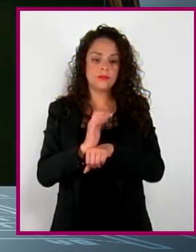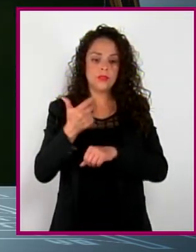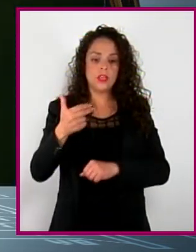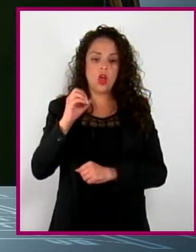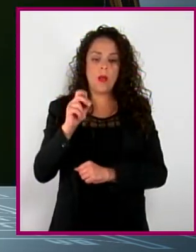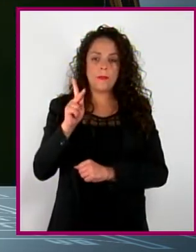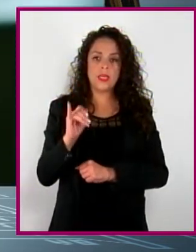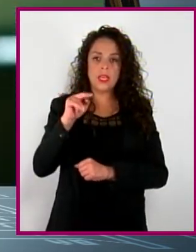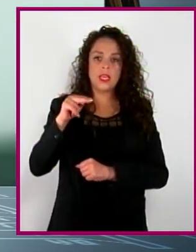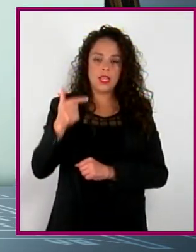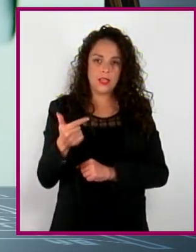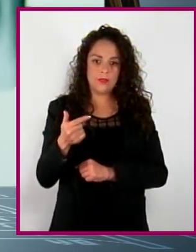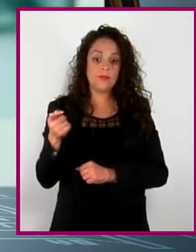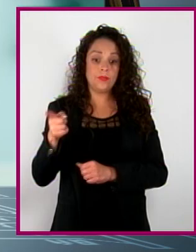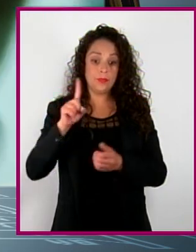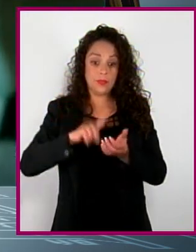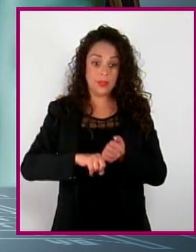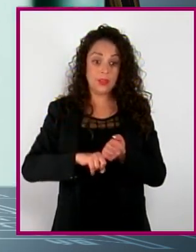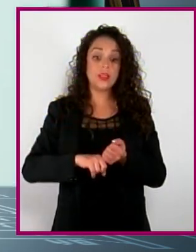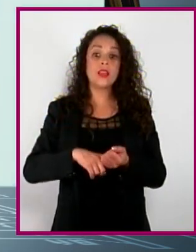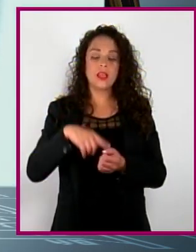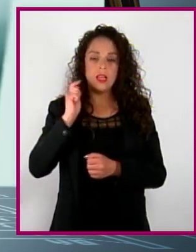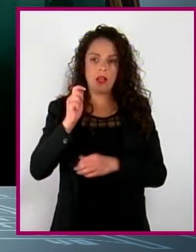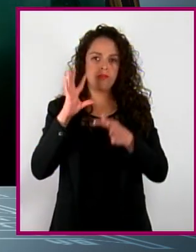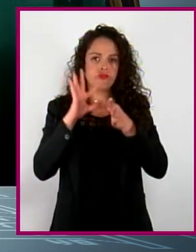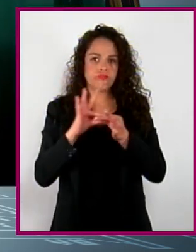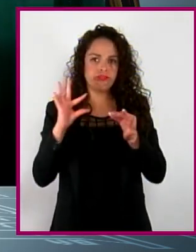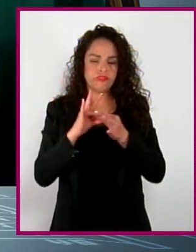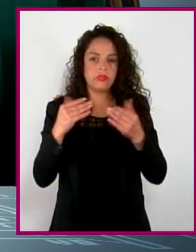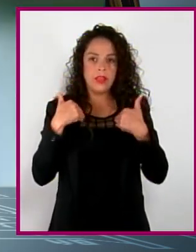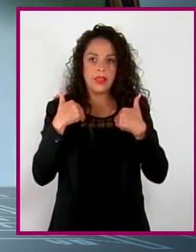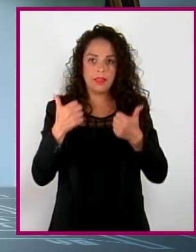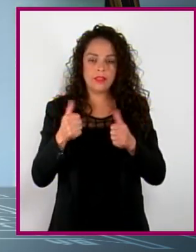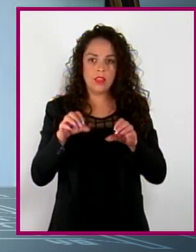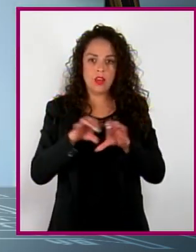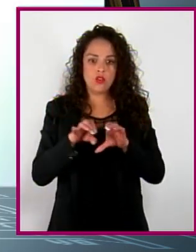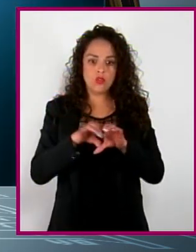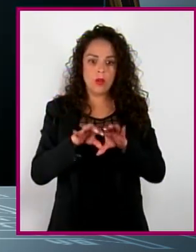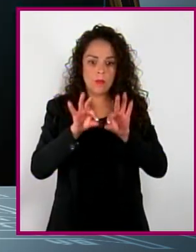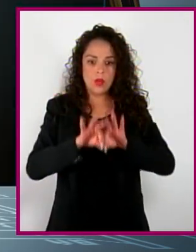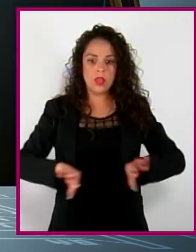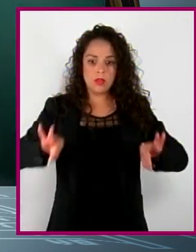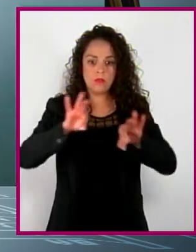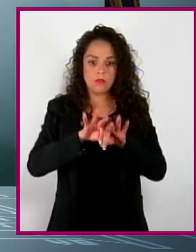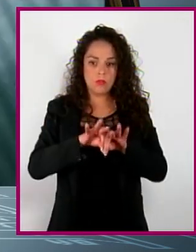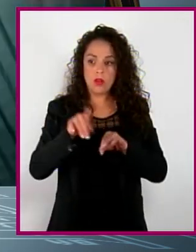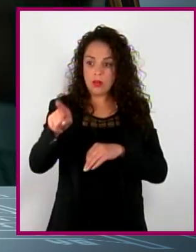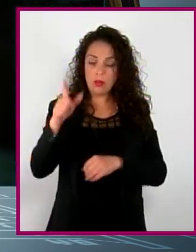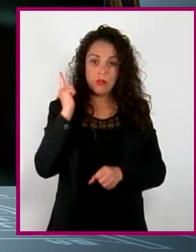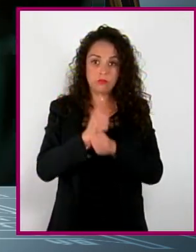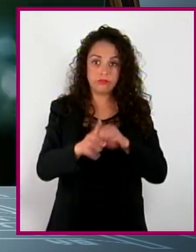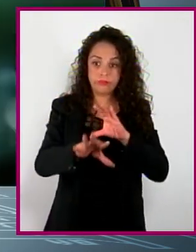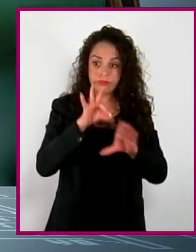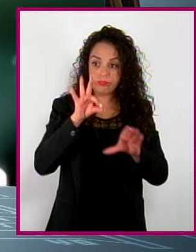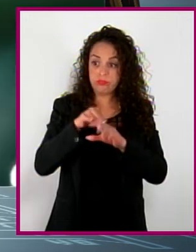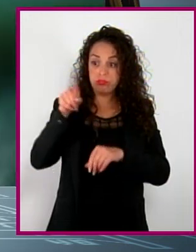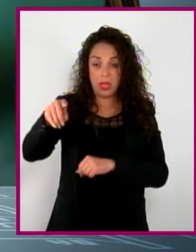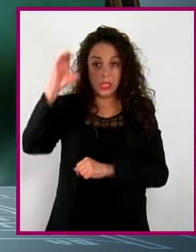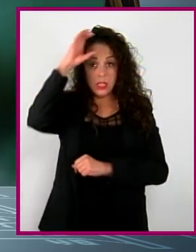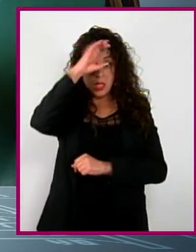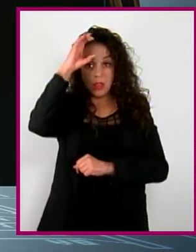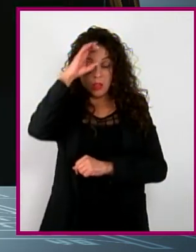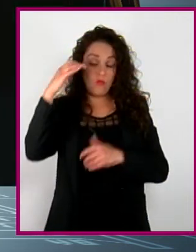de Stephen Hawking, donde además de contarnos y hacernos entender la trascendencia de los descubrimientos que hizo este importante